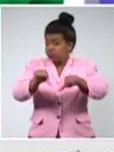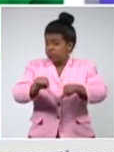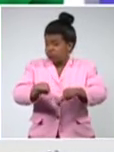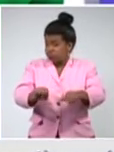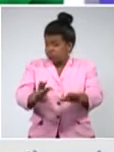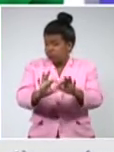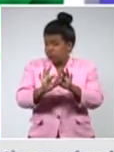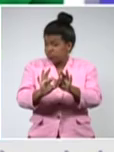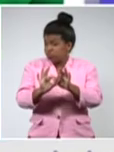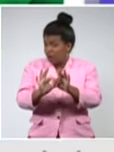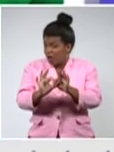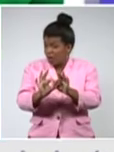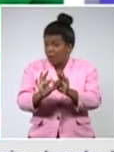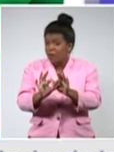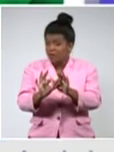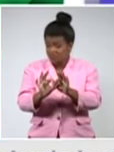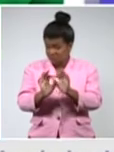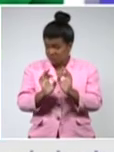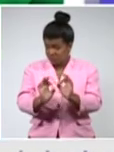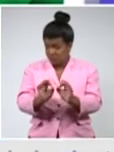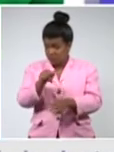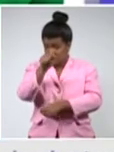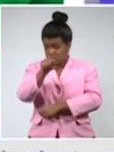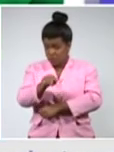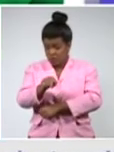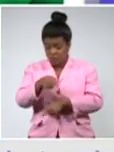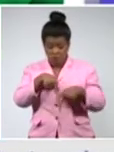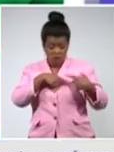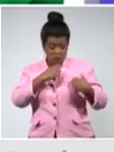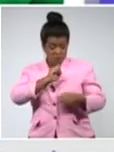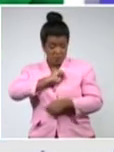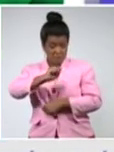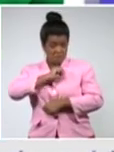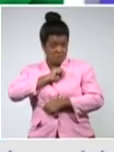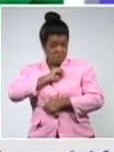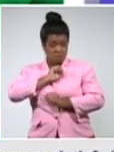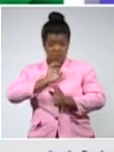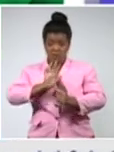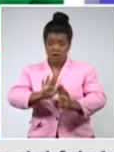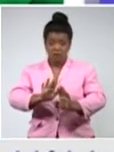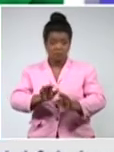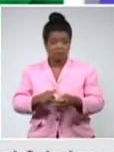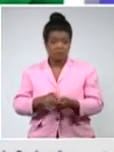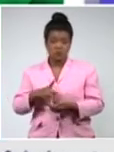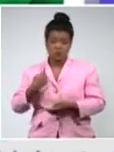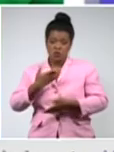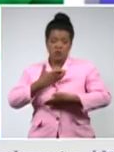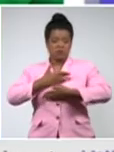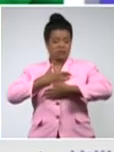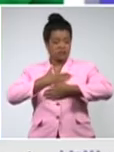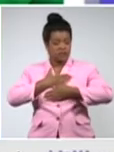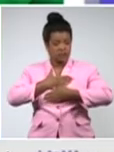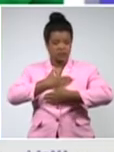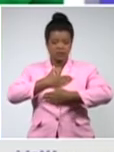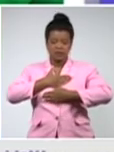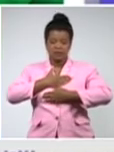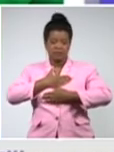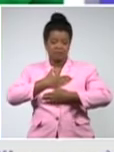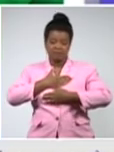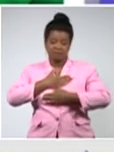gasométrico y radiológico, hace una parada cardiorrespiratoria en asistolia, de la cual no fue posible su